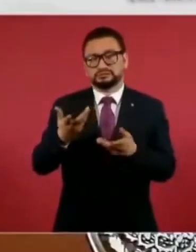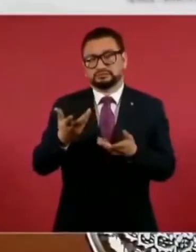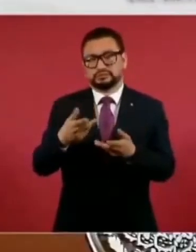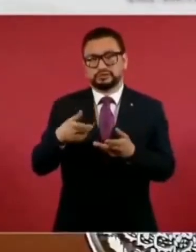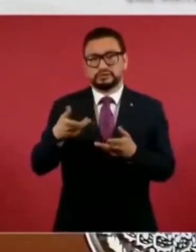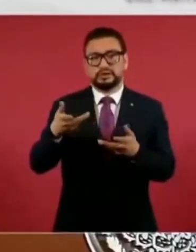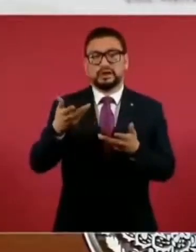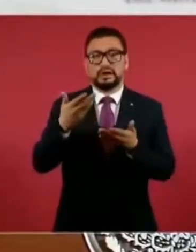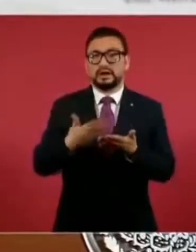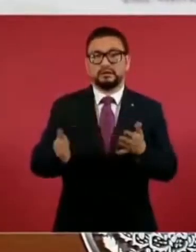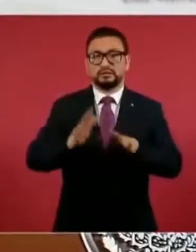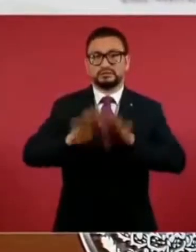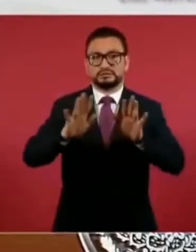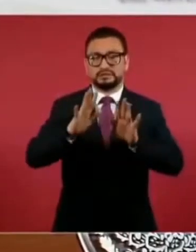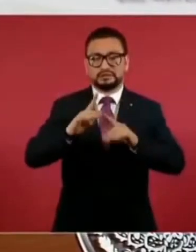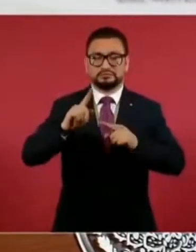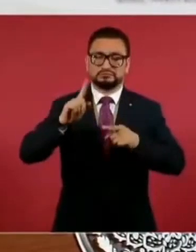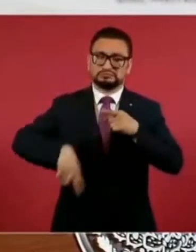Y ahora no.